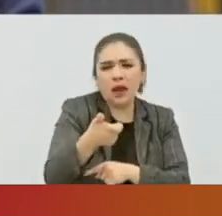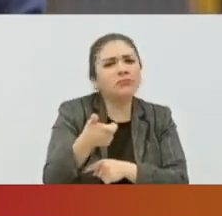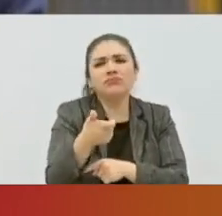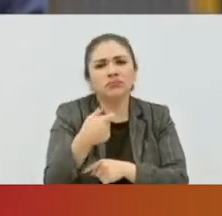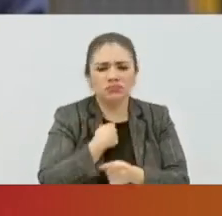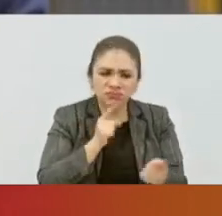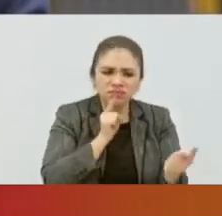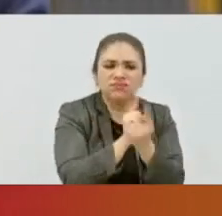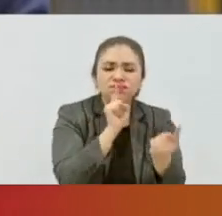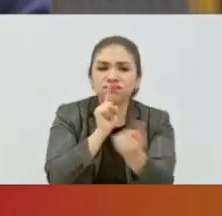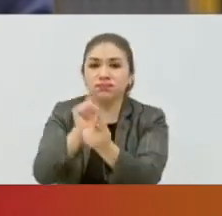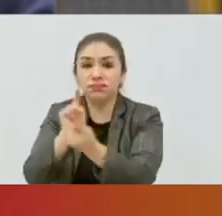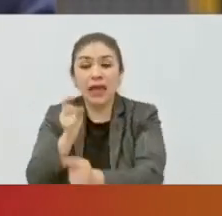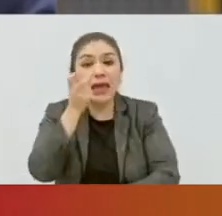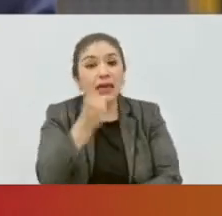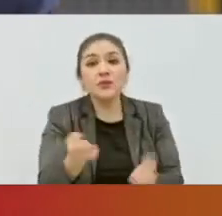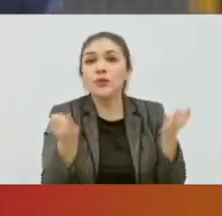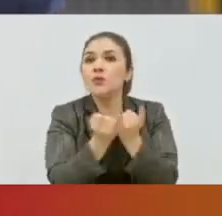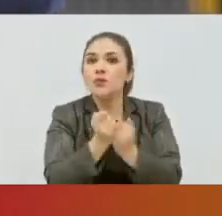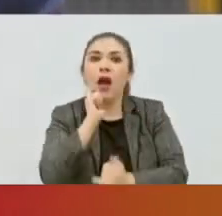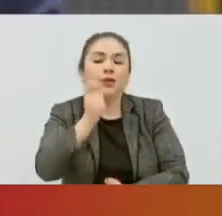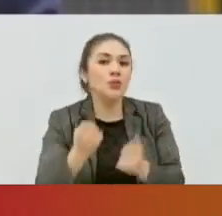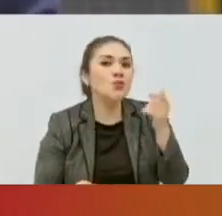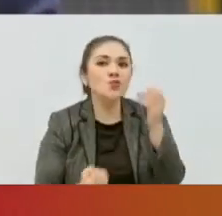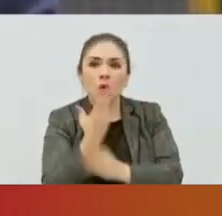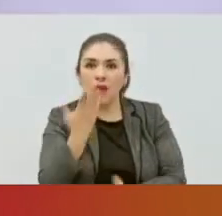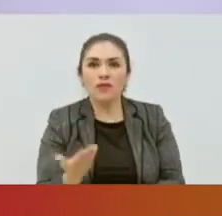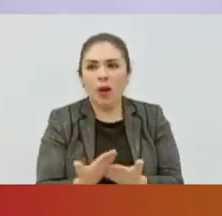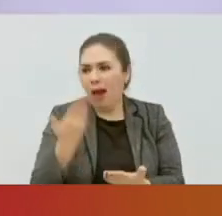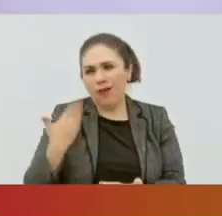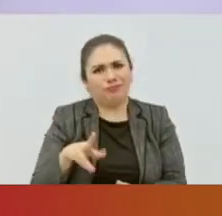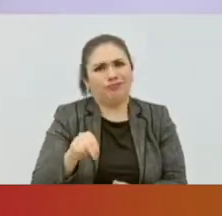que eso también es una innovación,